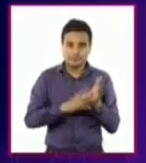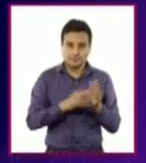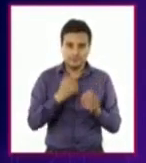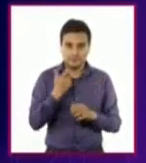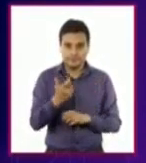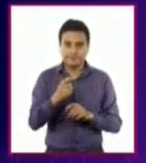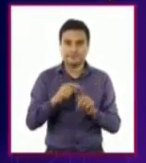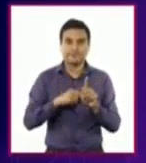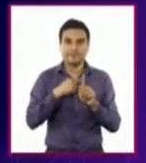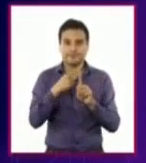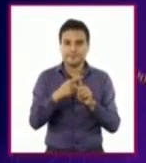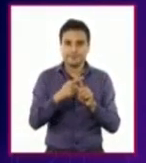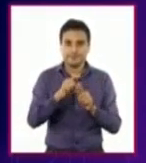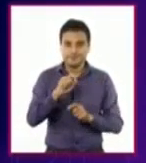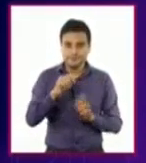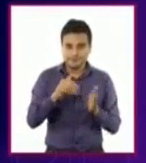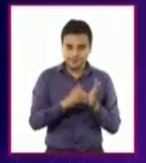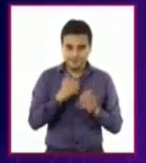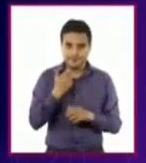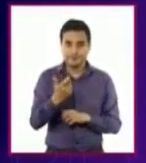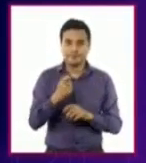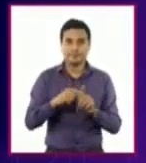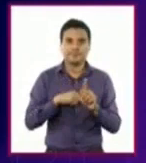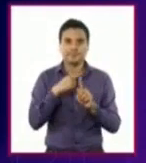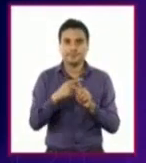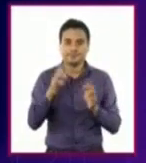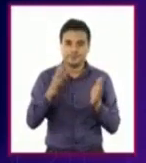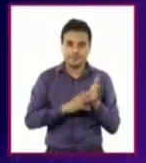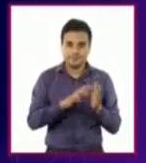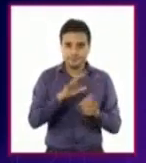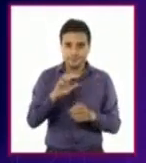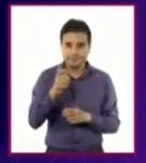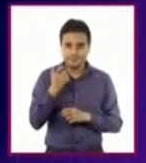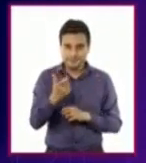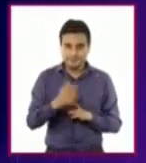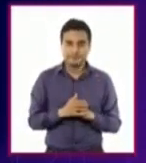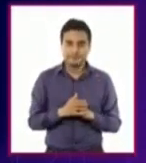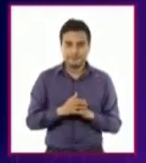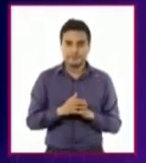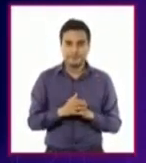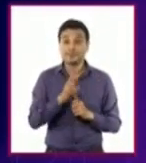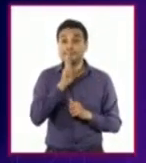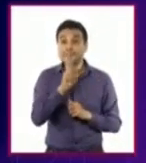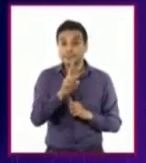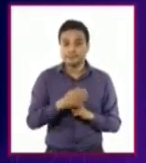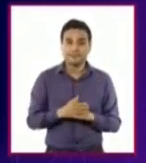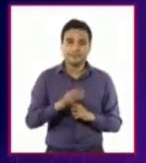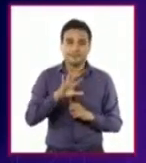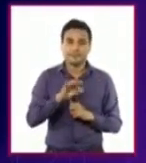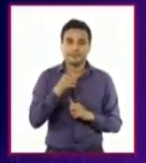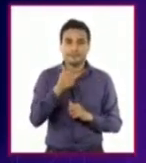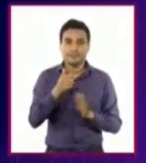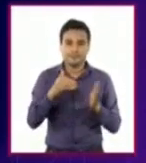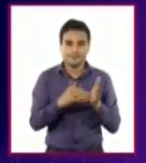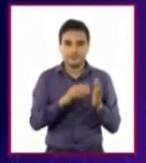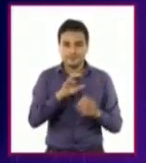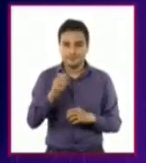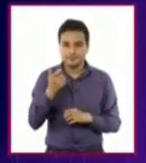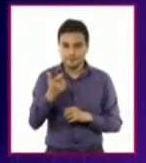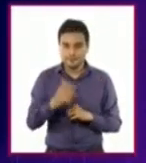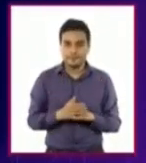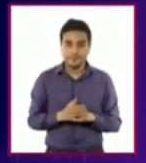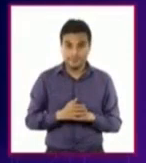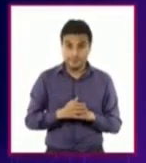mil pesos más 20 mil pesos más 5 mil 500 pesos igual a 46 mil 500 pesos